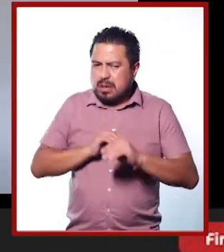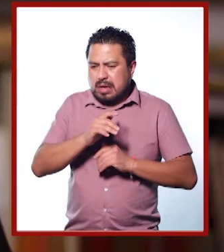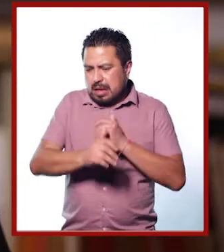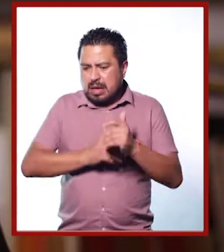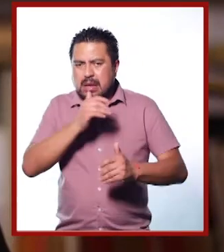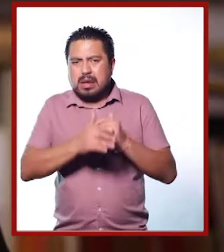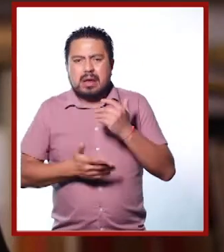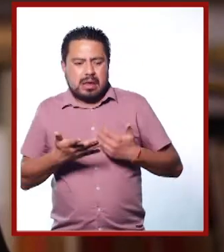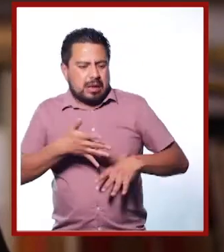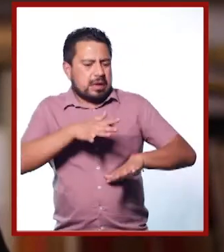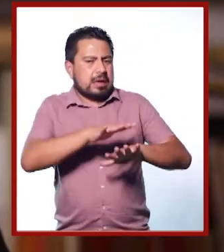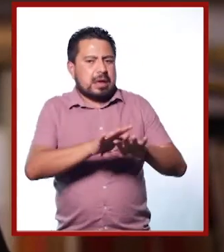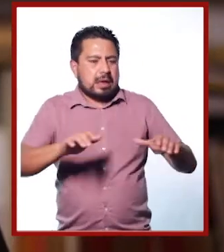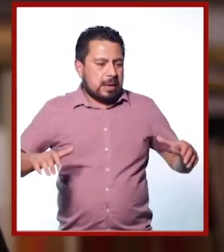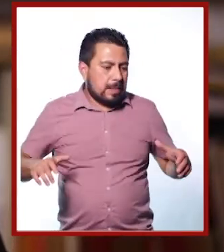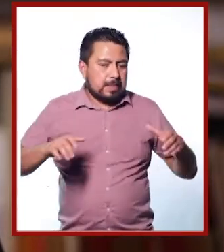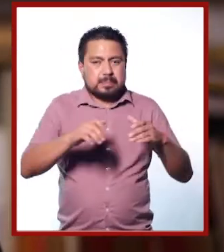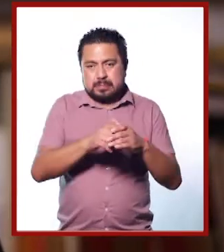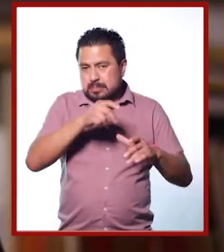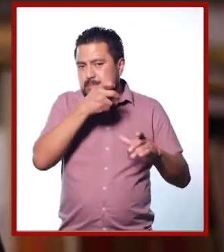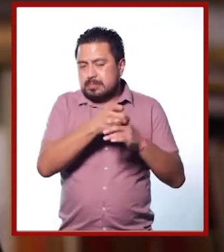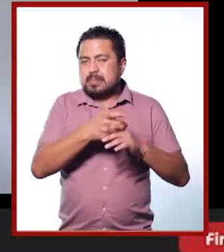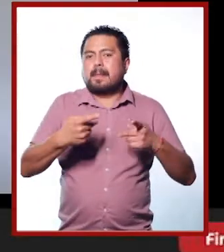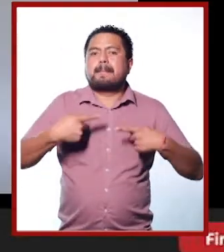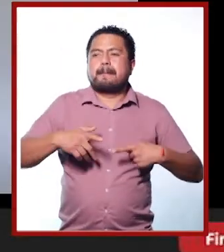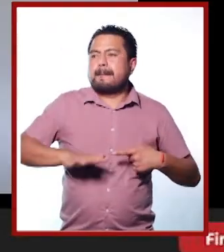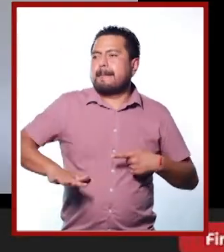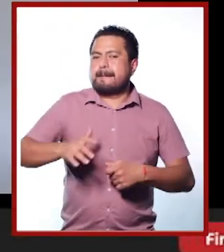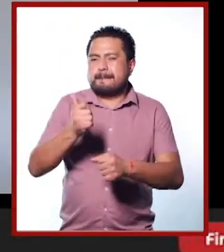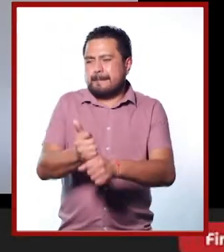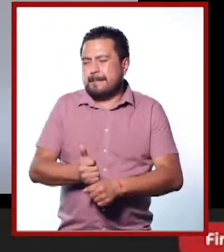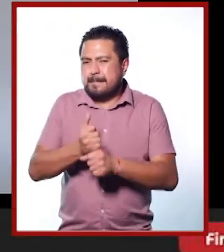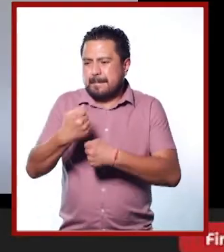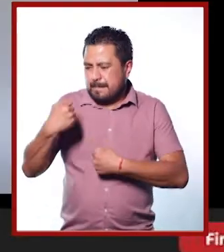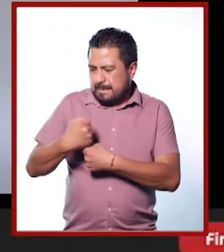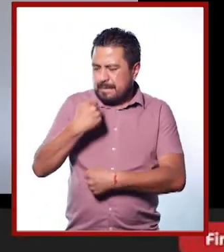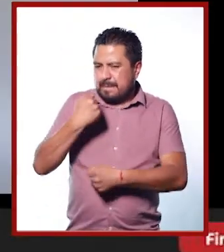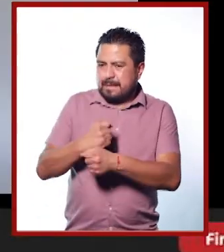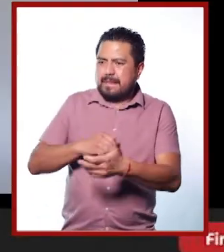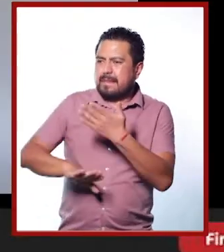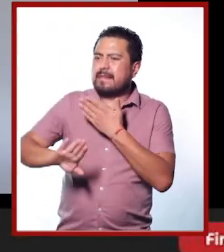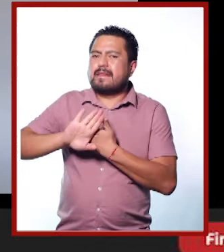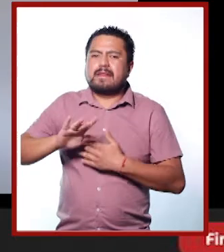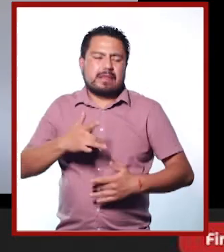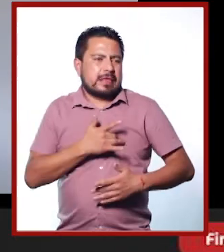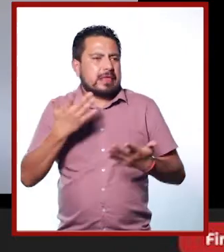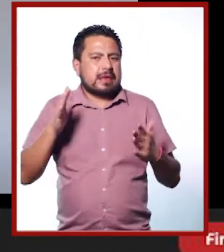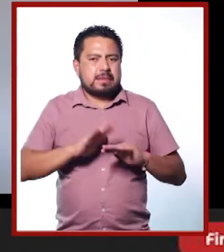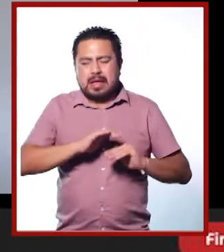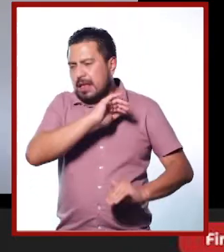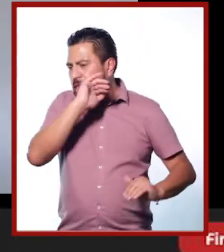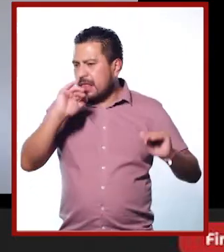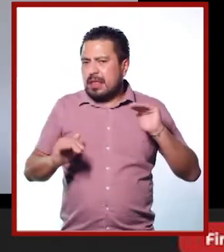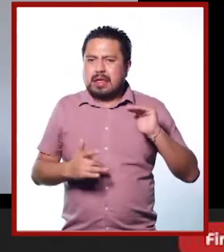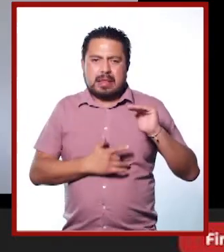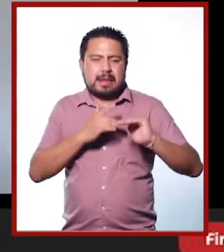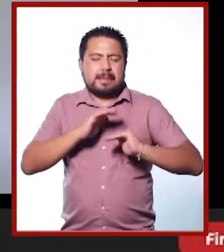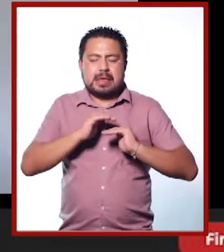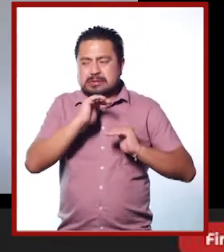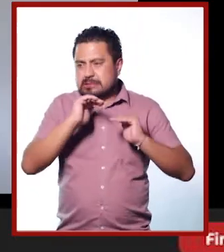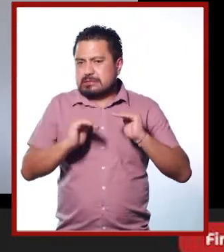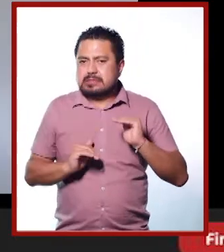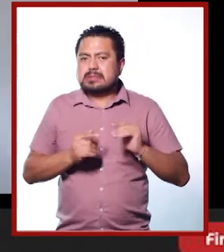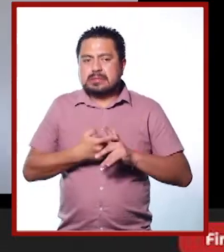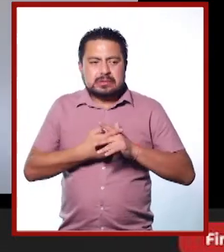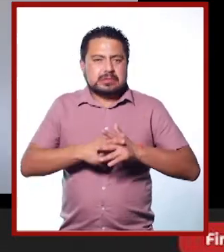final, ¿no? O sea, es como ir integrando partes. Las personas que sufren microviolencia, su autoconcepto se hace muy devaluado, su autoestima es